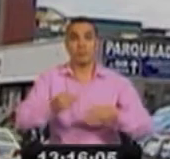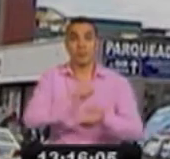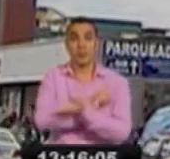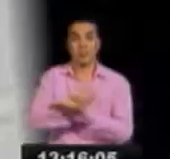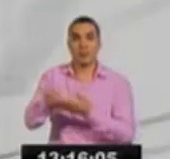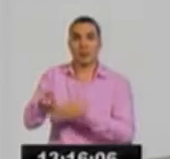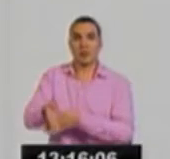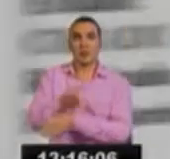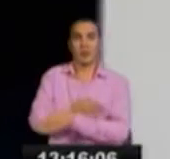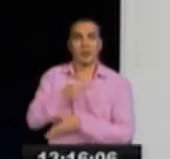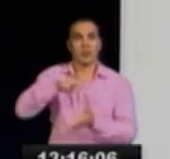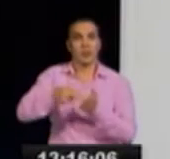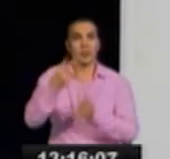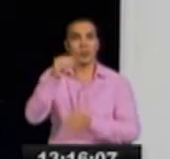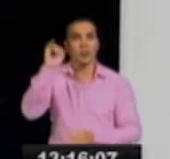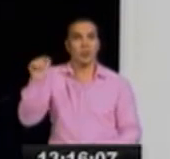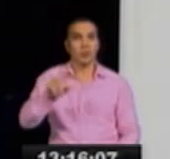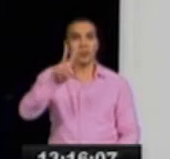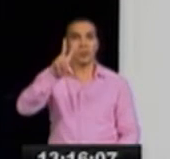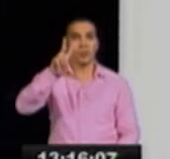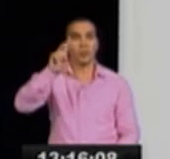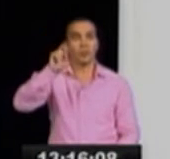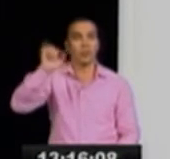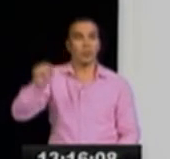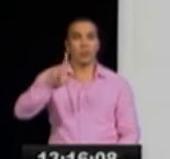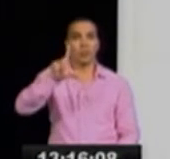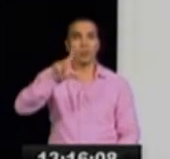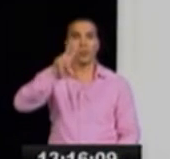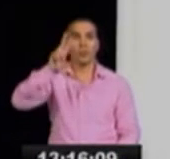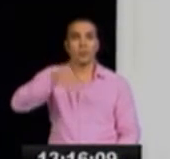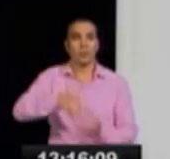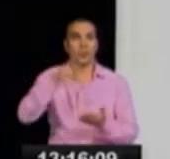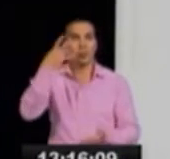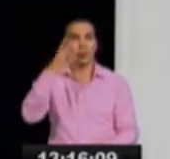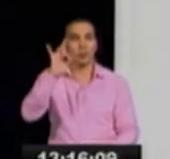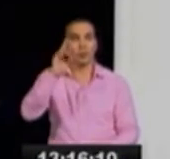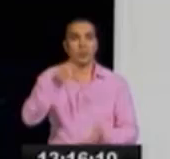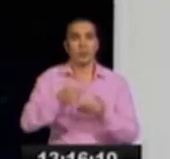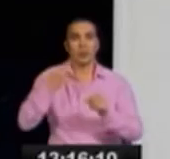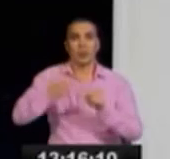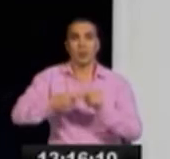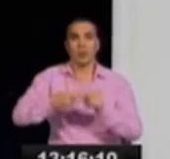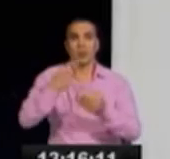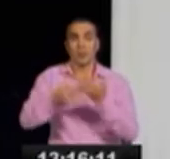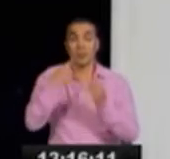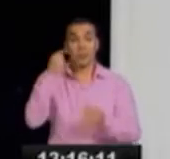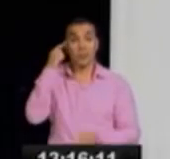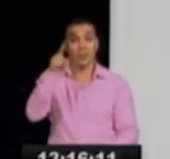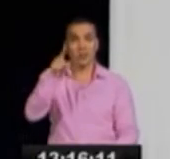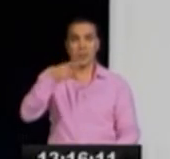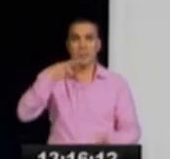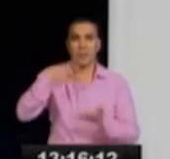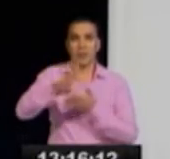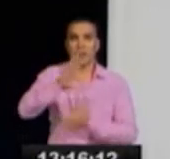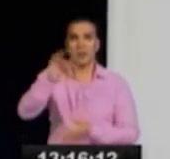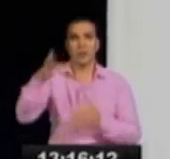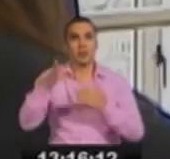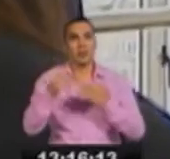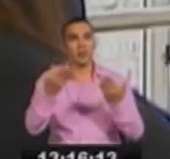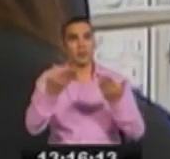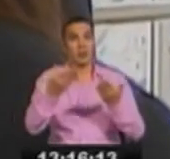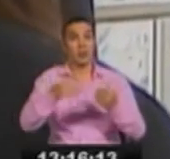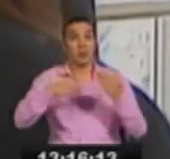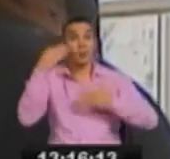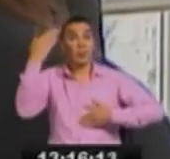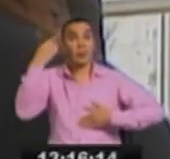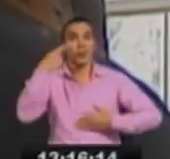pasada, es decir, el 12 de julio de 2018, en el registro de la propiedad del Cantón Quito, donde para ello pagaron $500. En lo